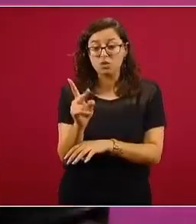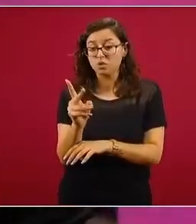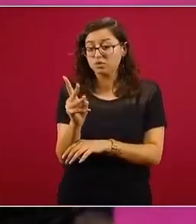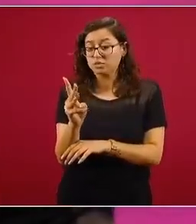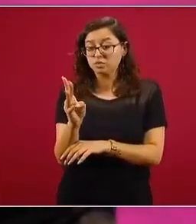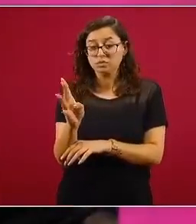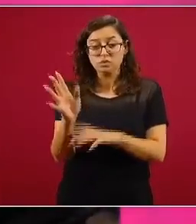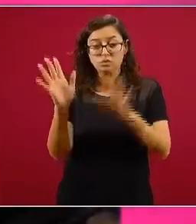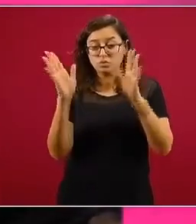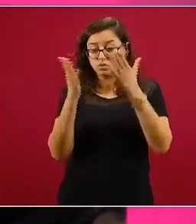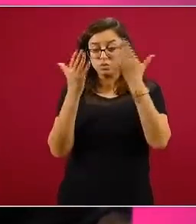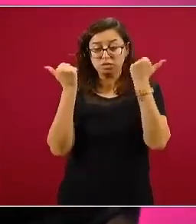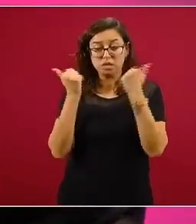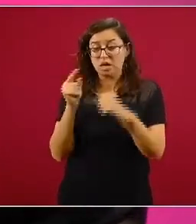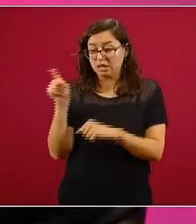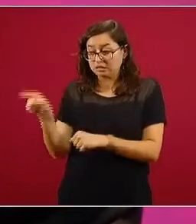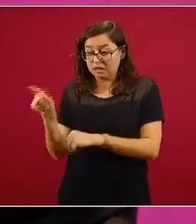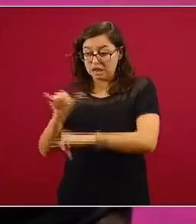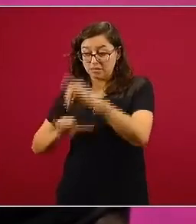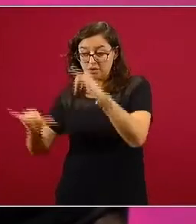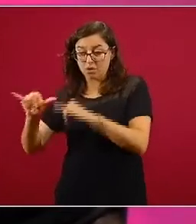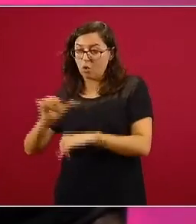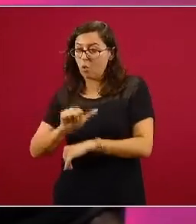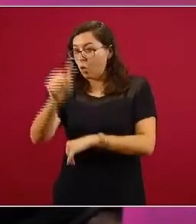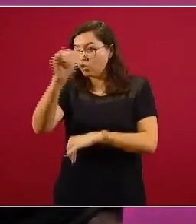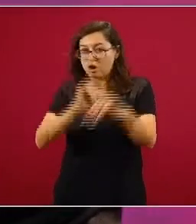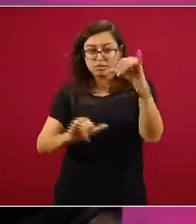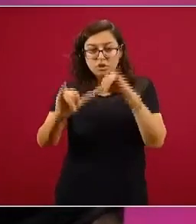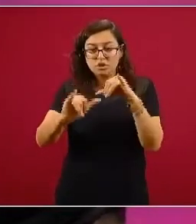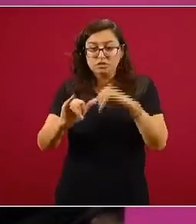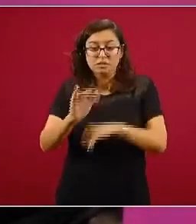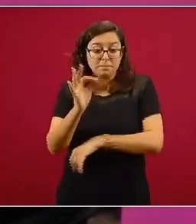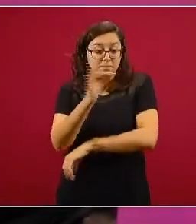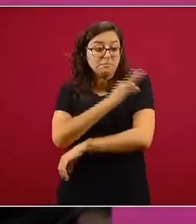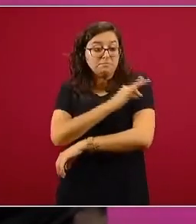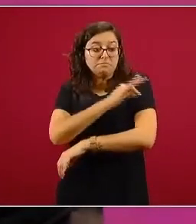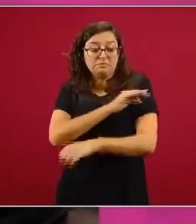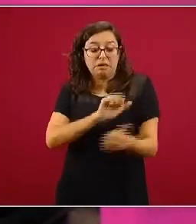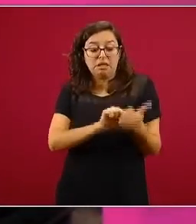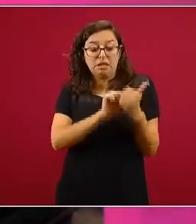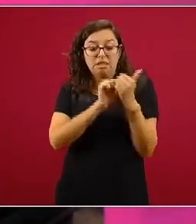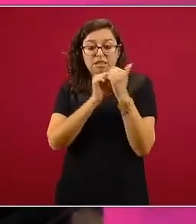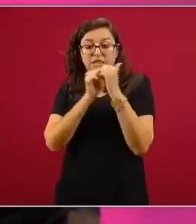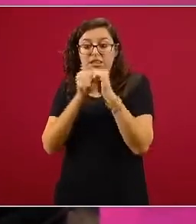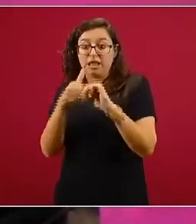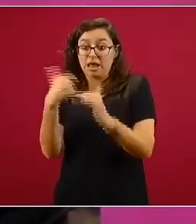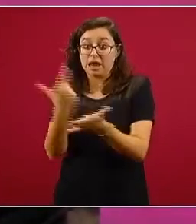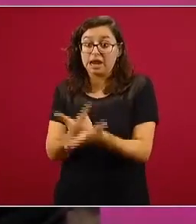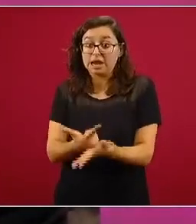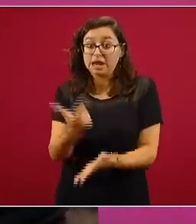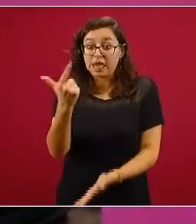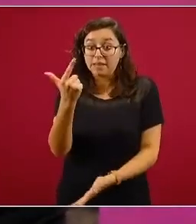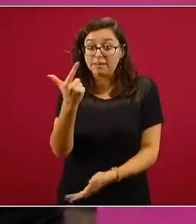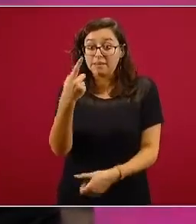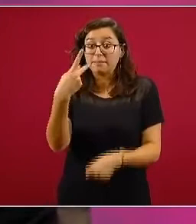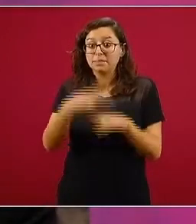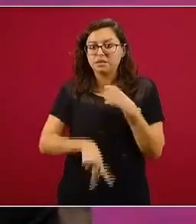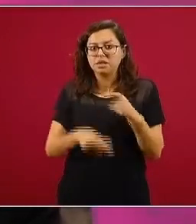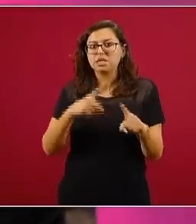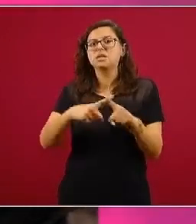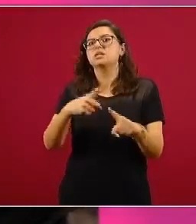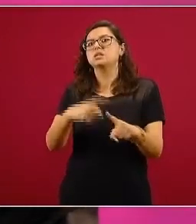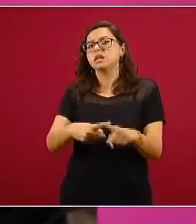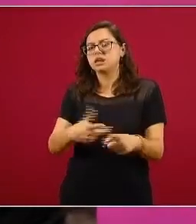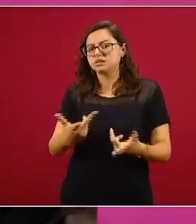vacuna, no solo esta de este laboratorio, tuviera un efecto secundario grave. ¿Quién se hace